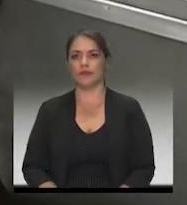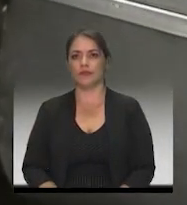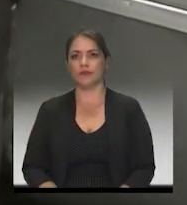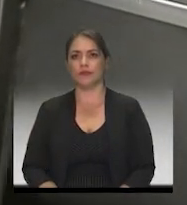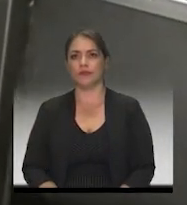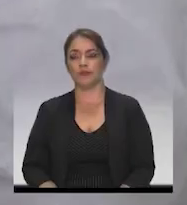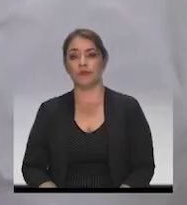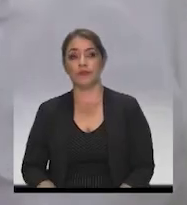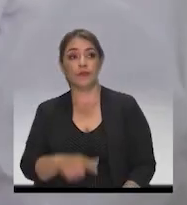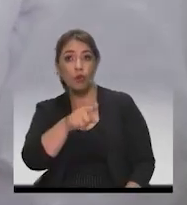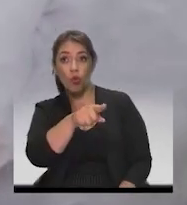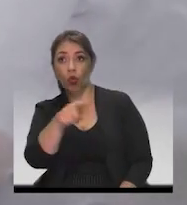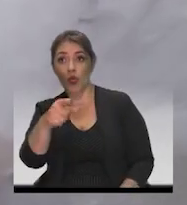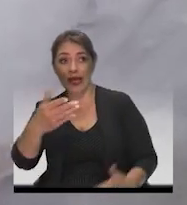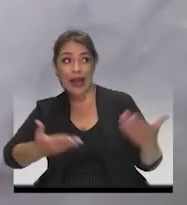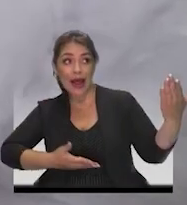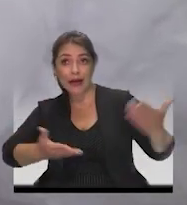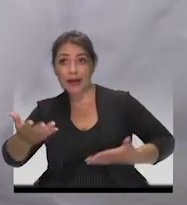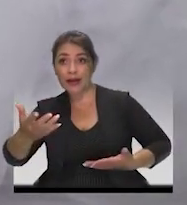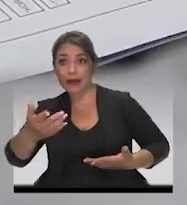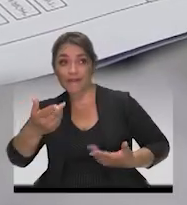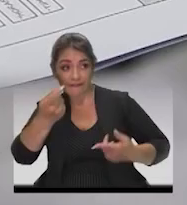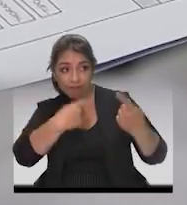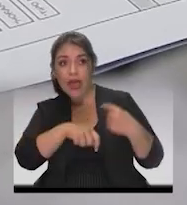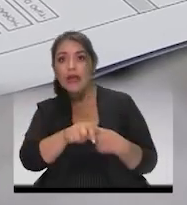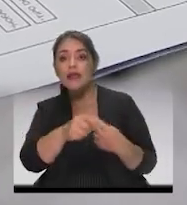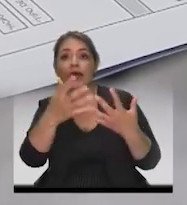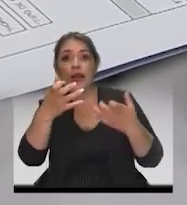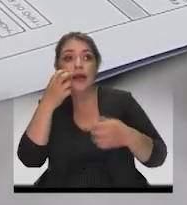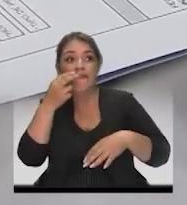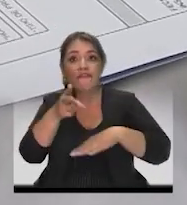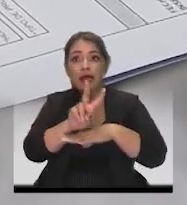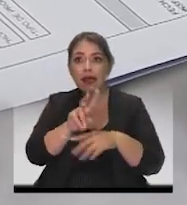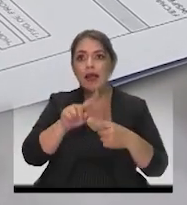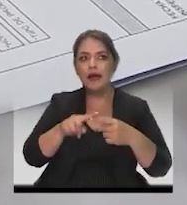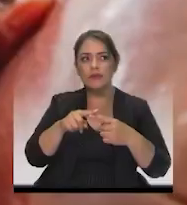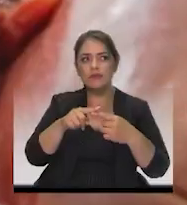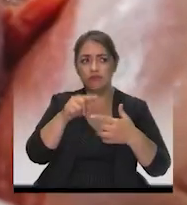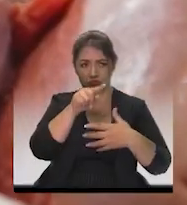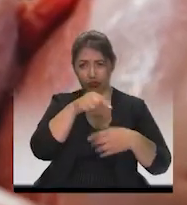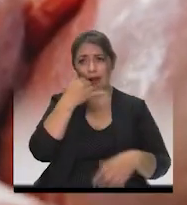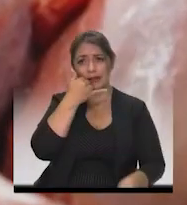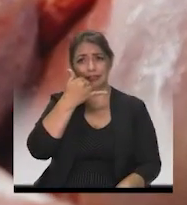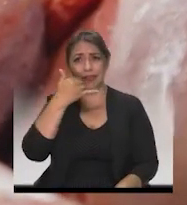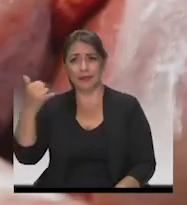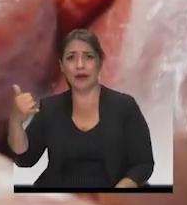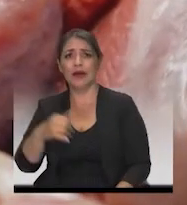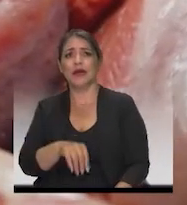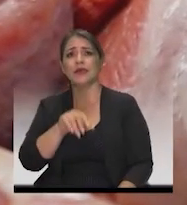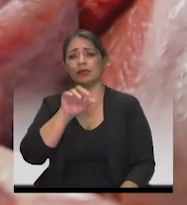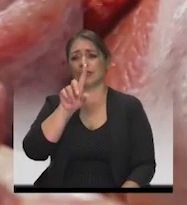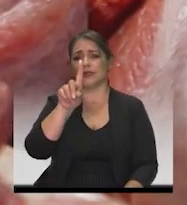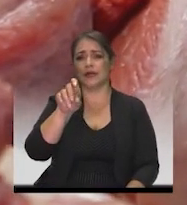Si tu expendio de carne requiere de inspección, vigilancia y control, puedes comunicarte al número